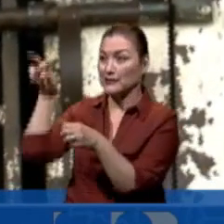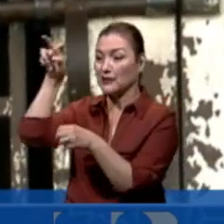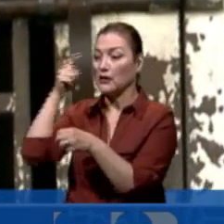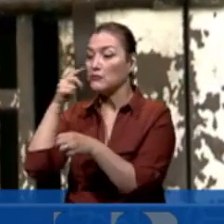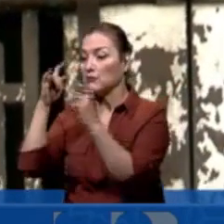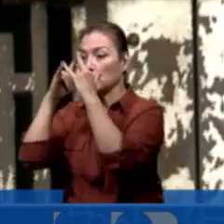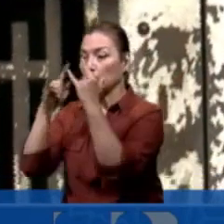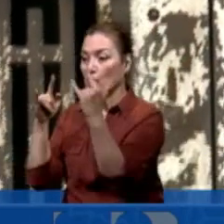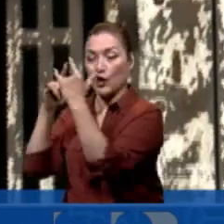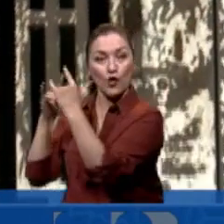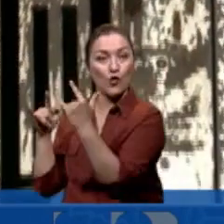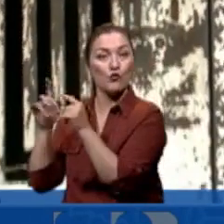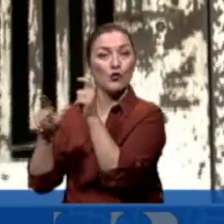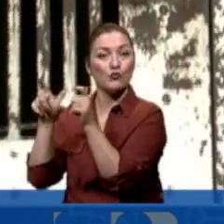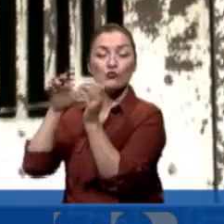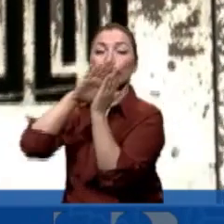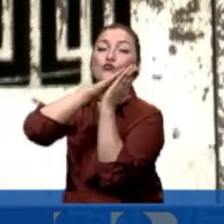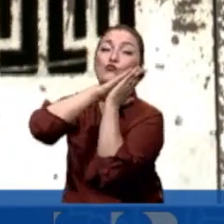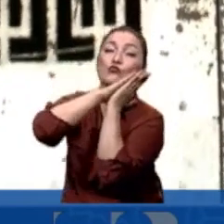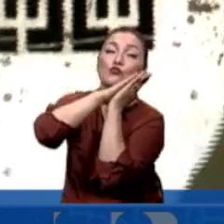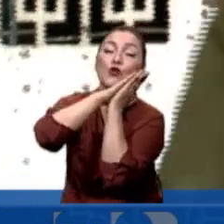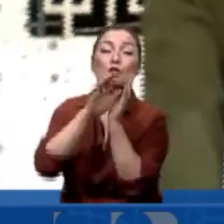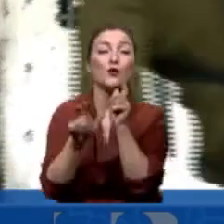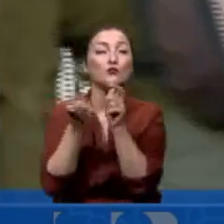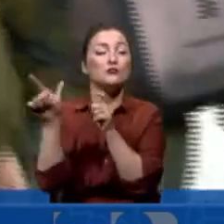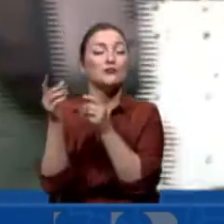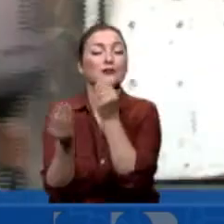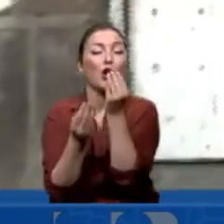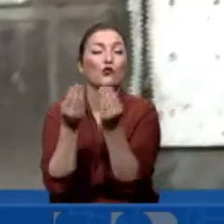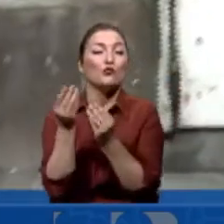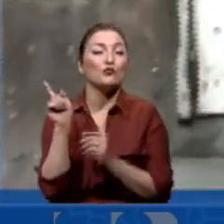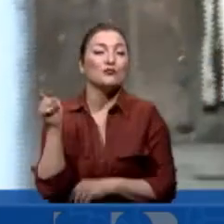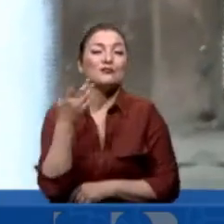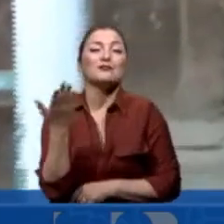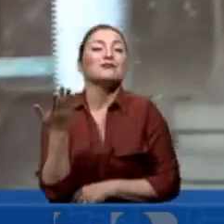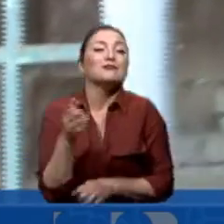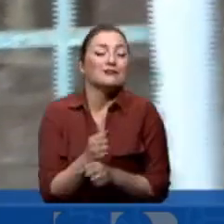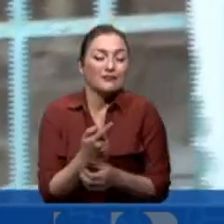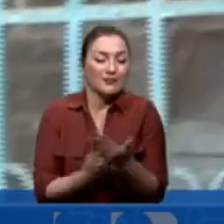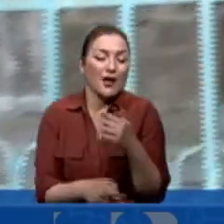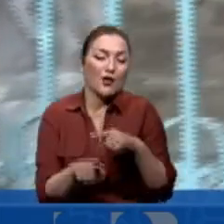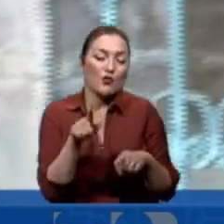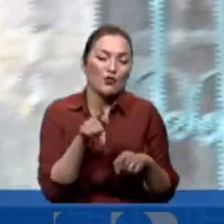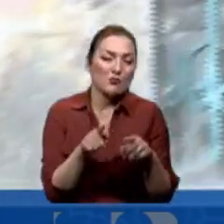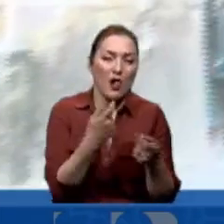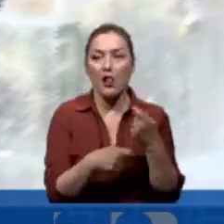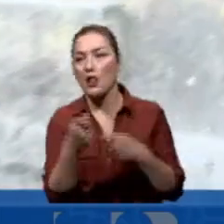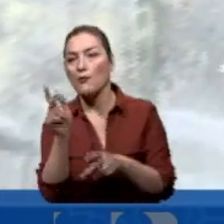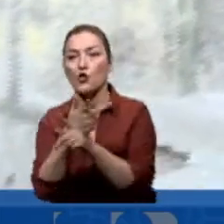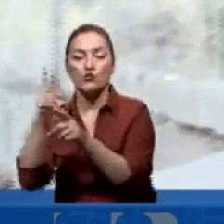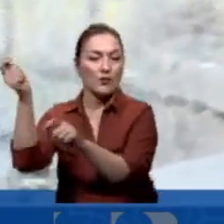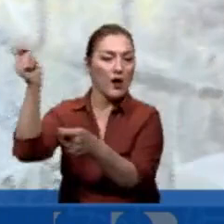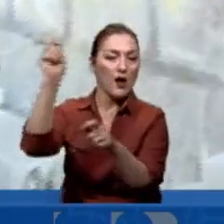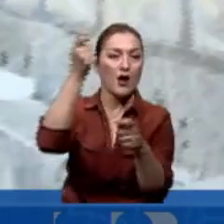cobachas donde pernoctan ciudadanos ciudadanos que se dedican vale la pena mencionar pues unos de ellos al comercio informal se